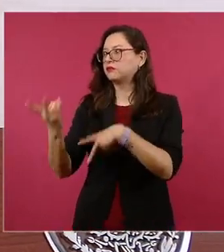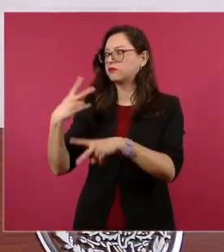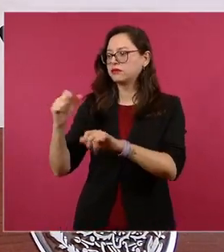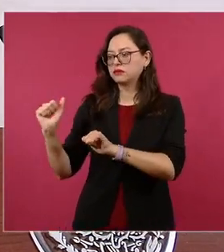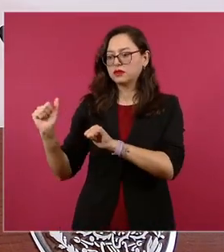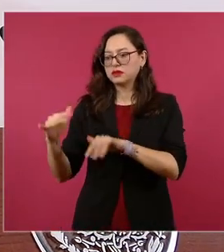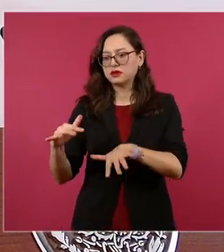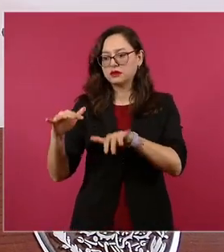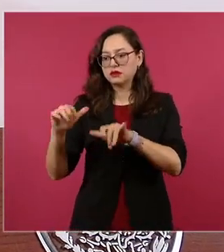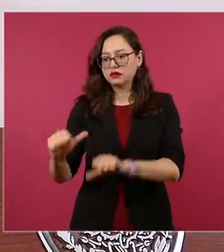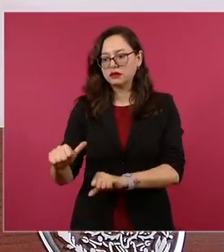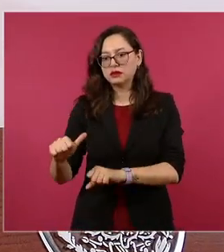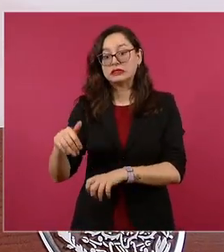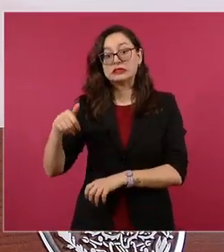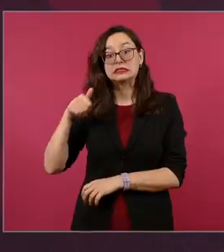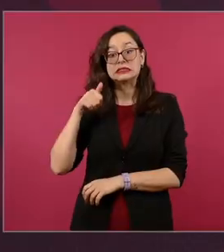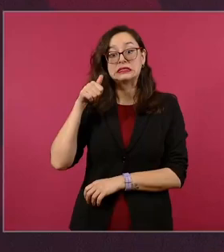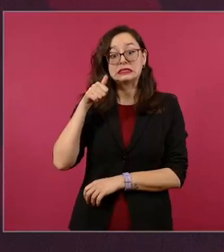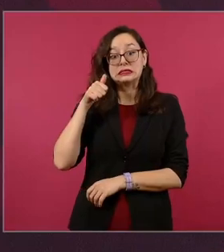de los frailes